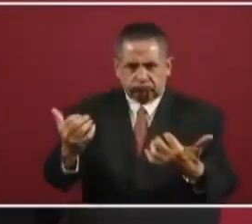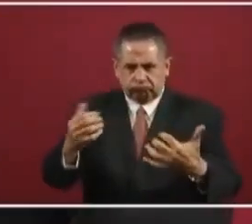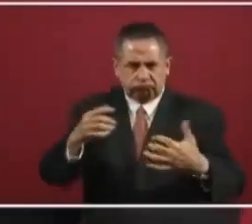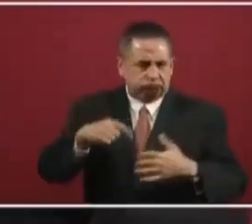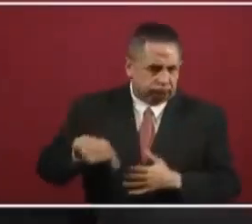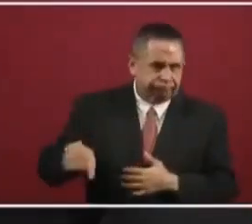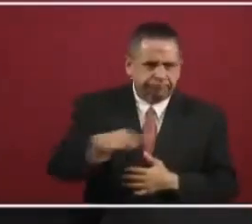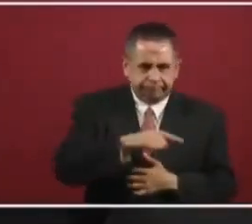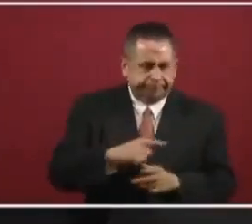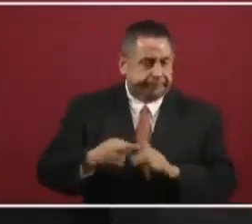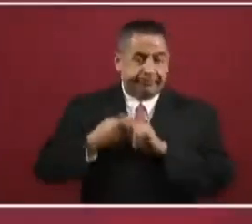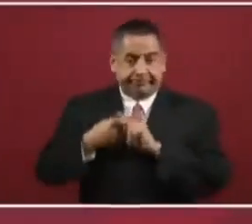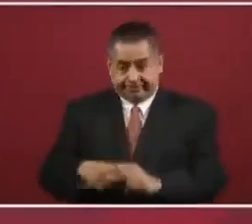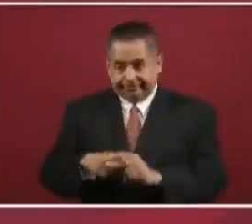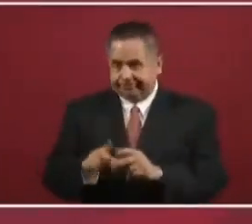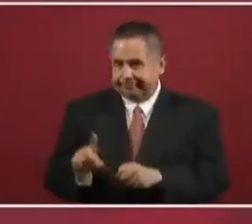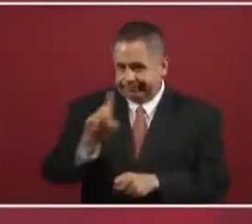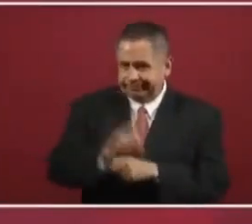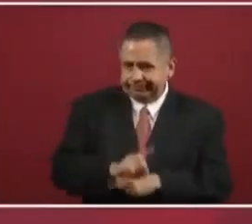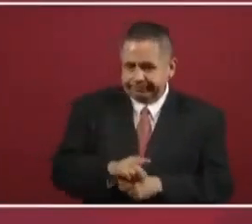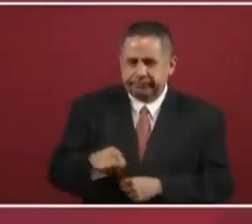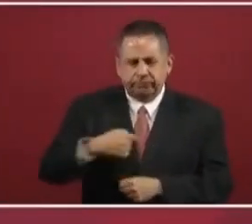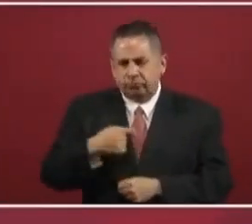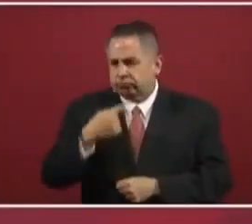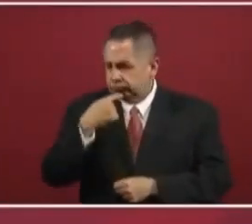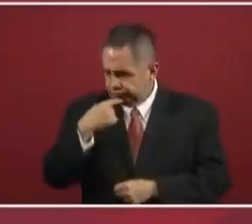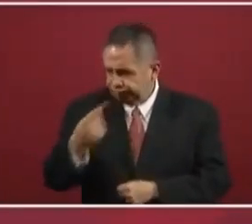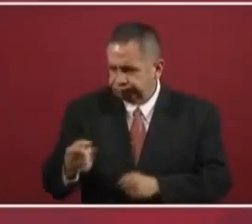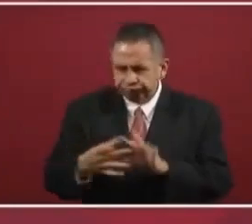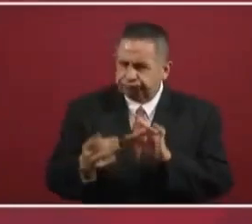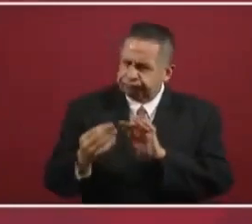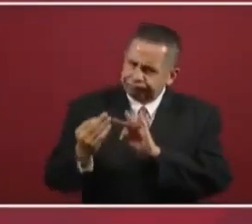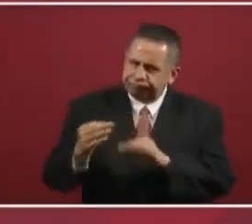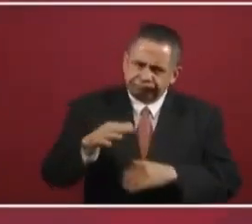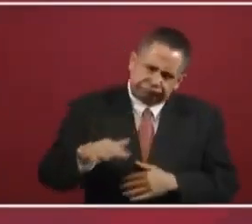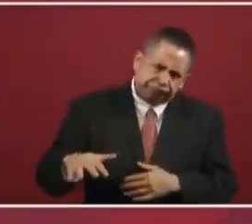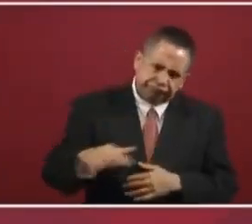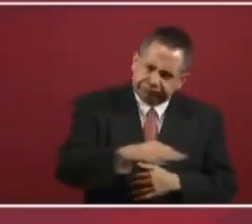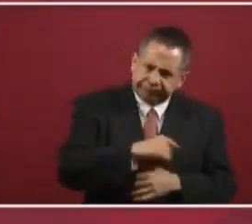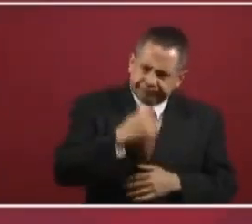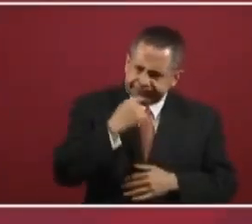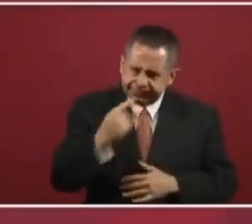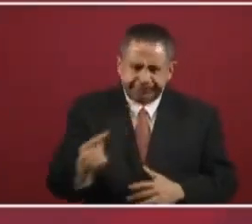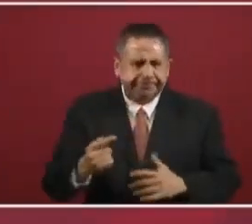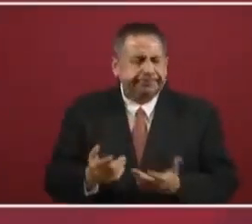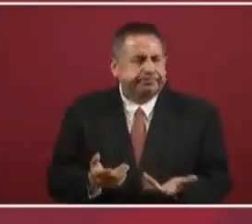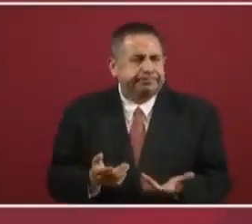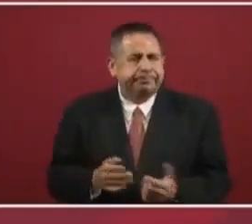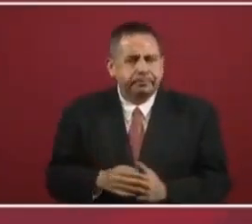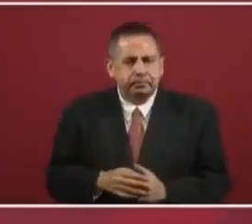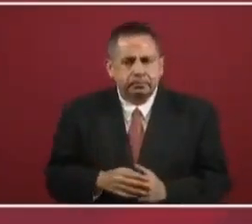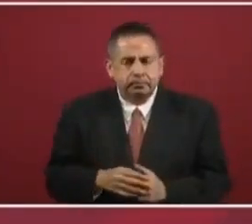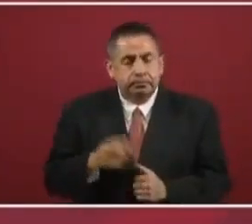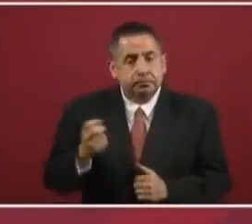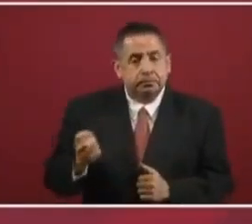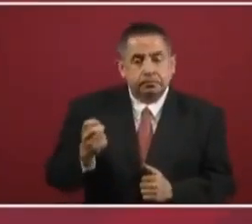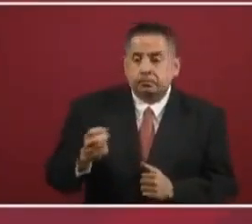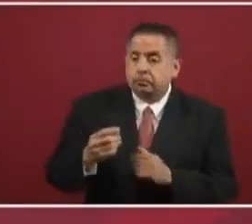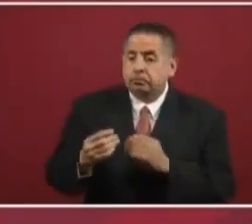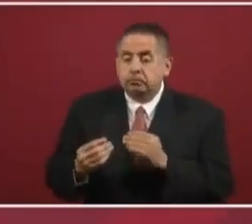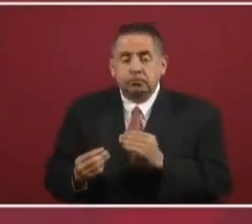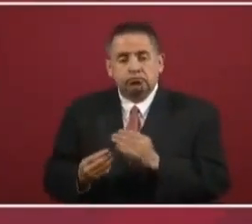cuando inició la operación el despliegue de esta